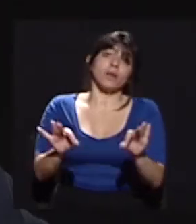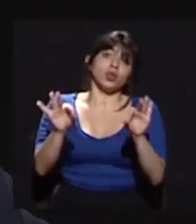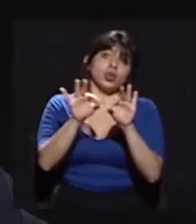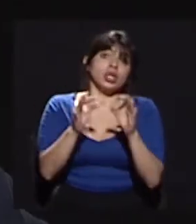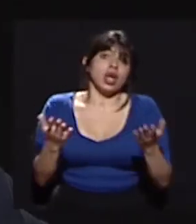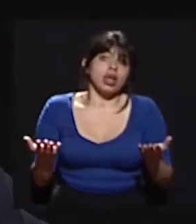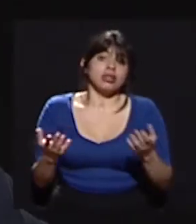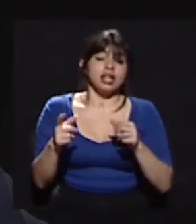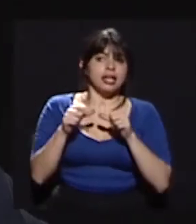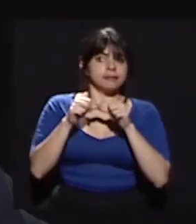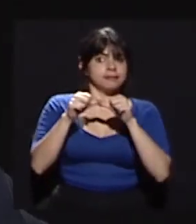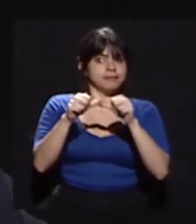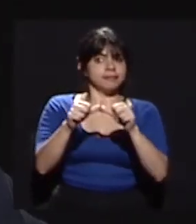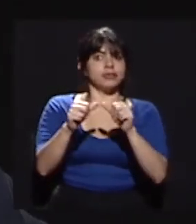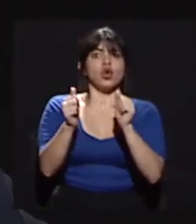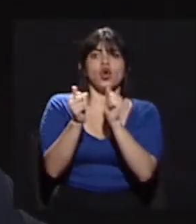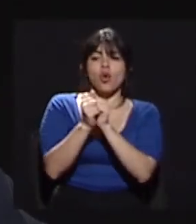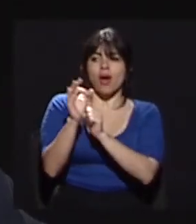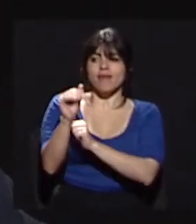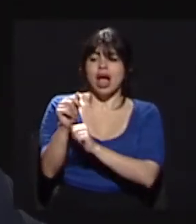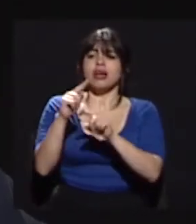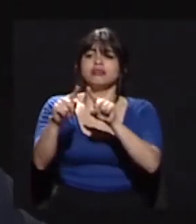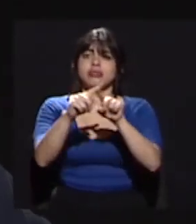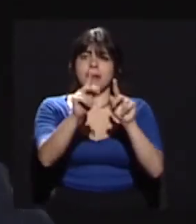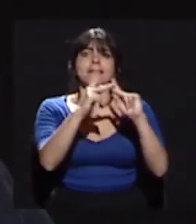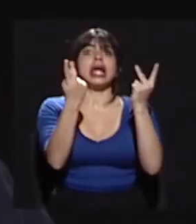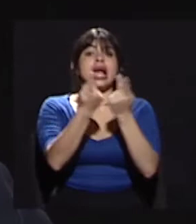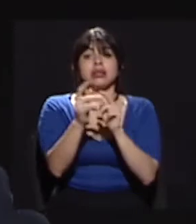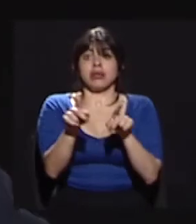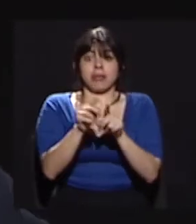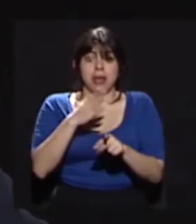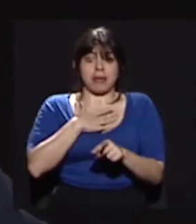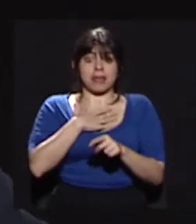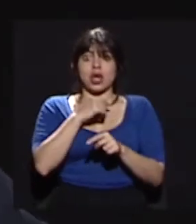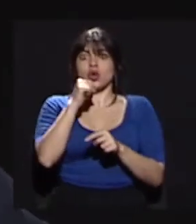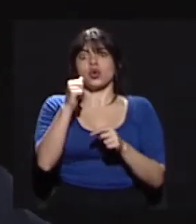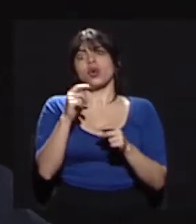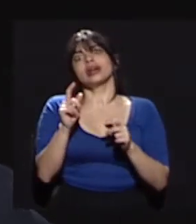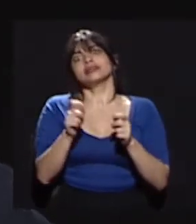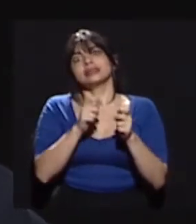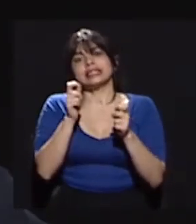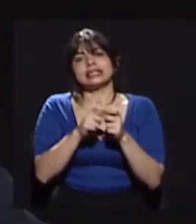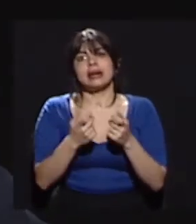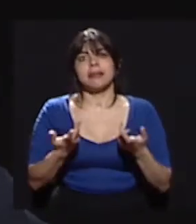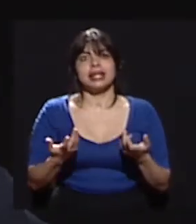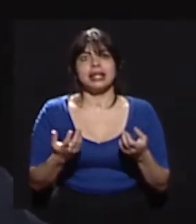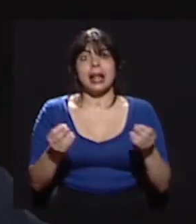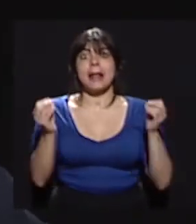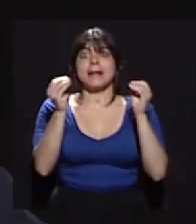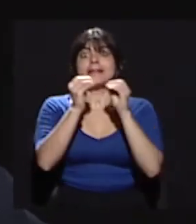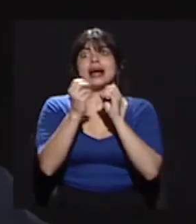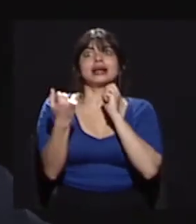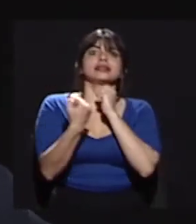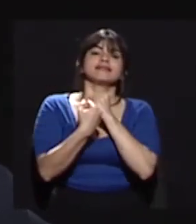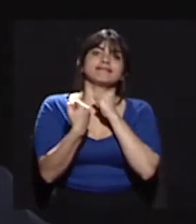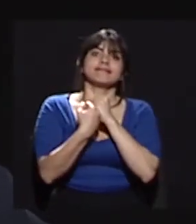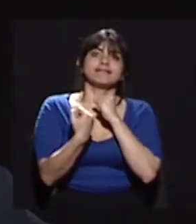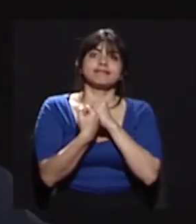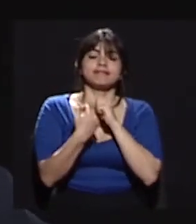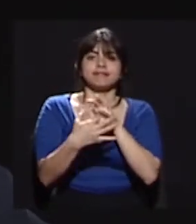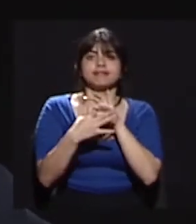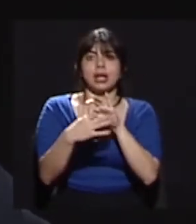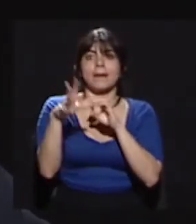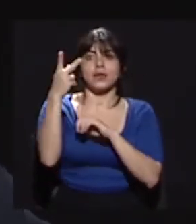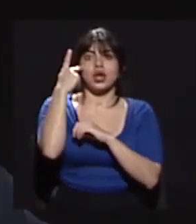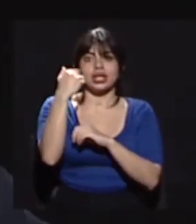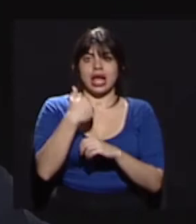mantener con el frente y con los demás partidos incluido el mío que no ha sido precisamente el más colaborador aliado